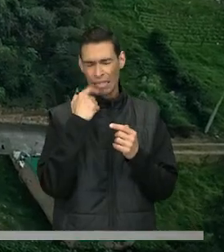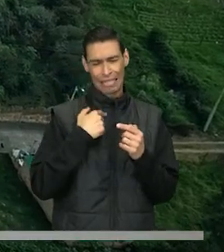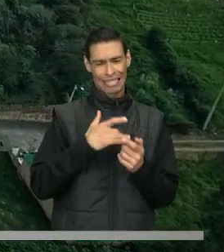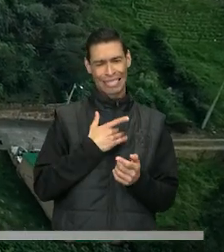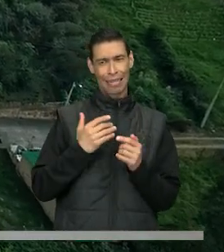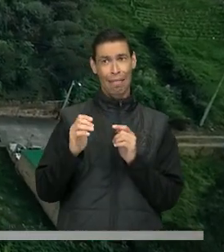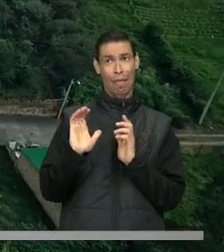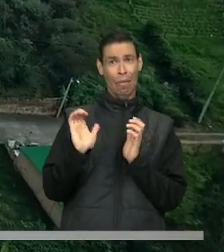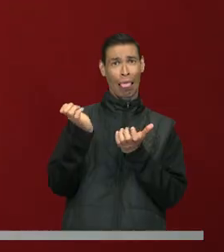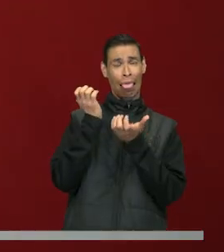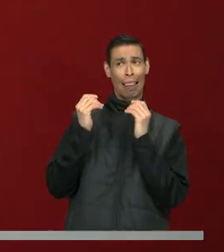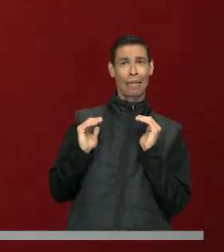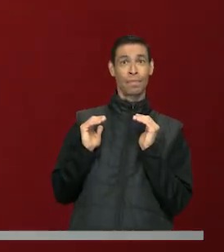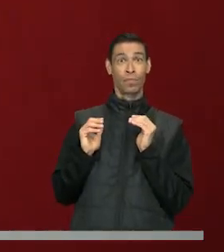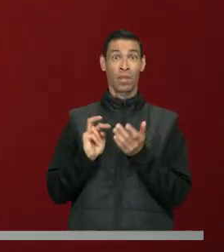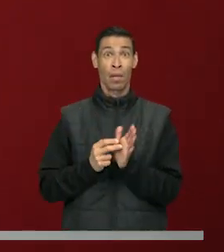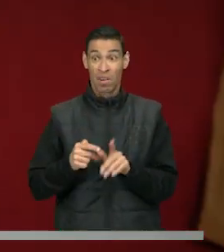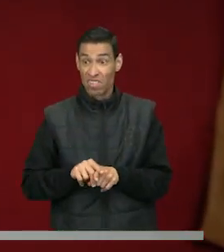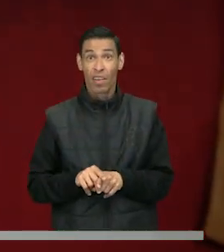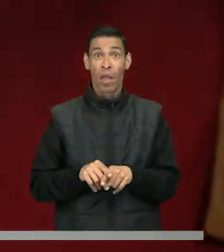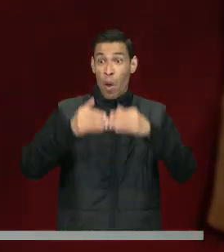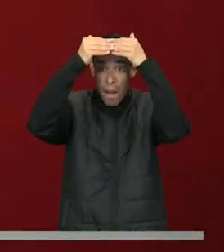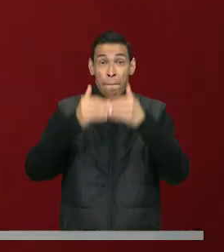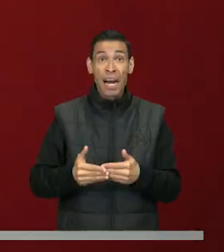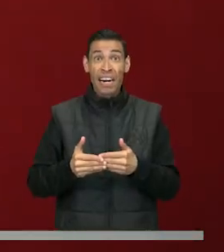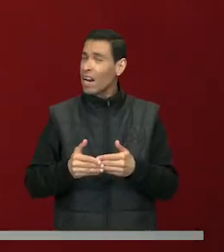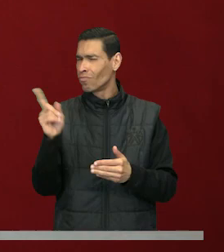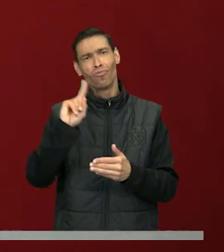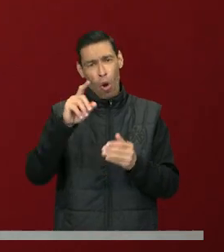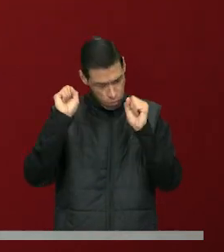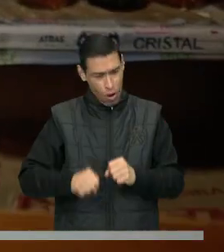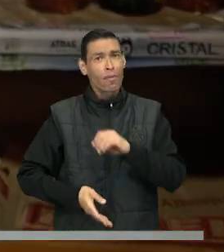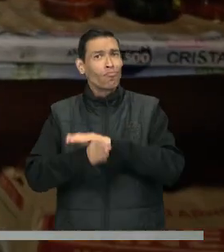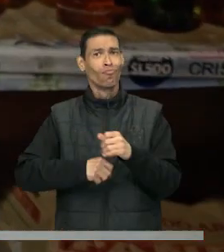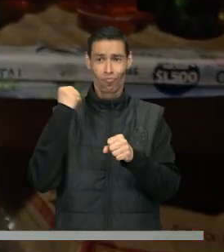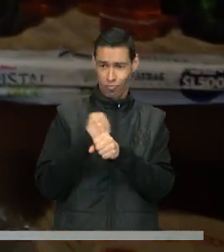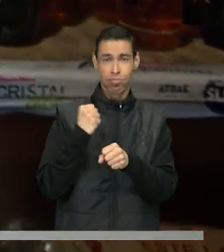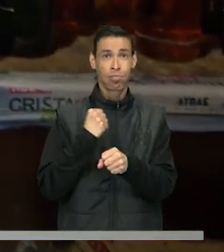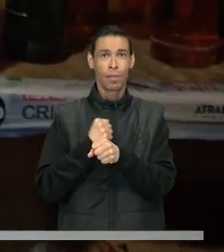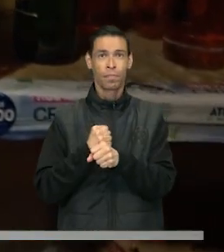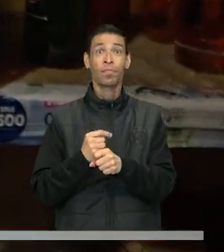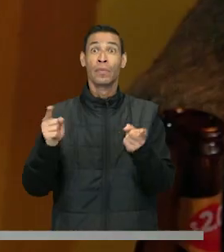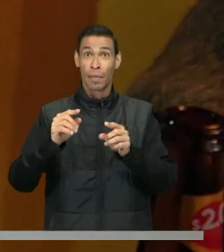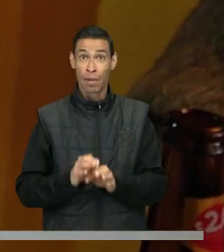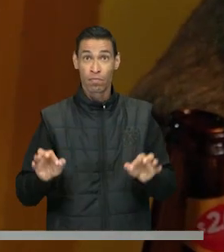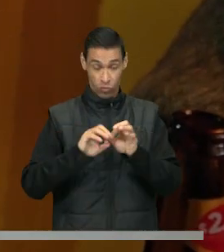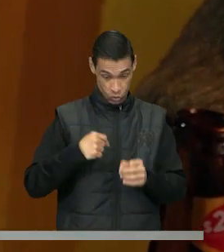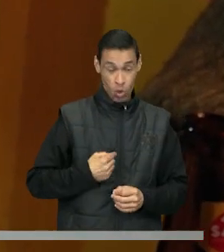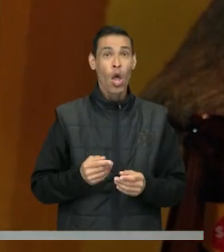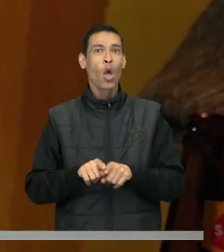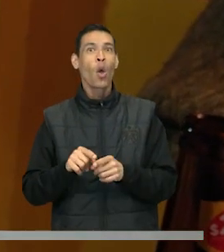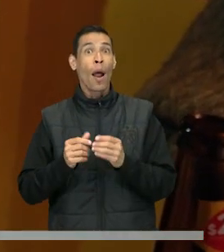es talanquera o barrera para que uno no pueda hacer las cosas. Para mí el deporte ha sido muy fundamental y